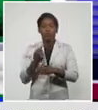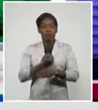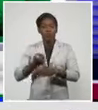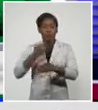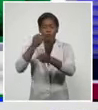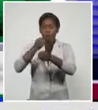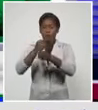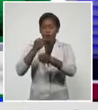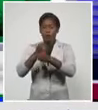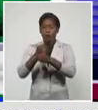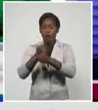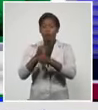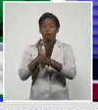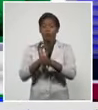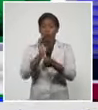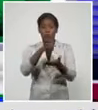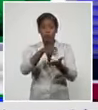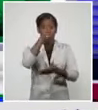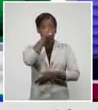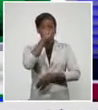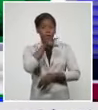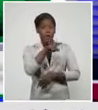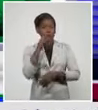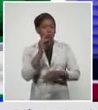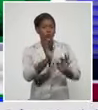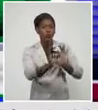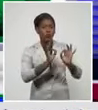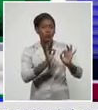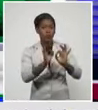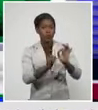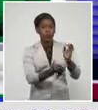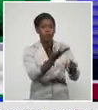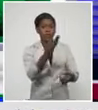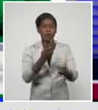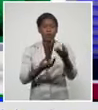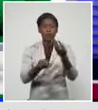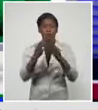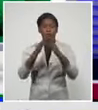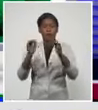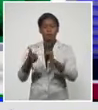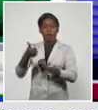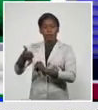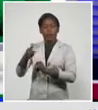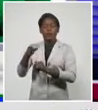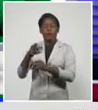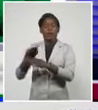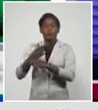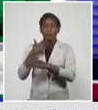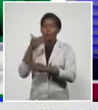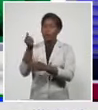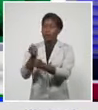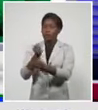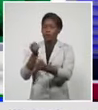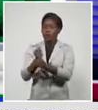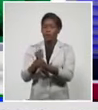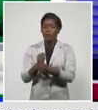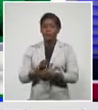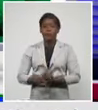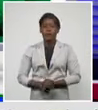nuestros hospitales, y eso es un indicador que es positivo. Ya con estas 779